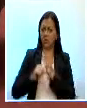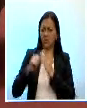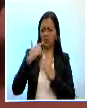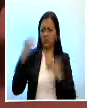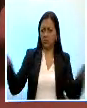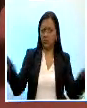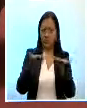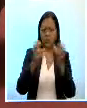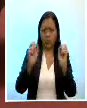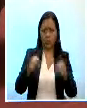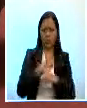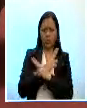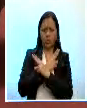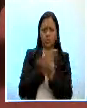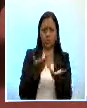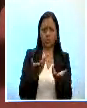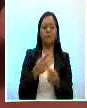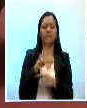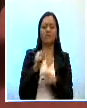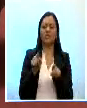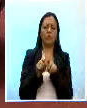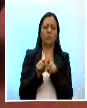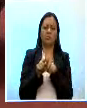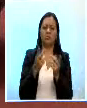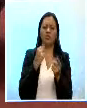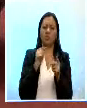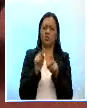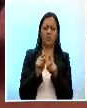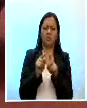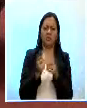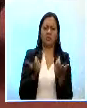de la red de salud pública, sistema de salud pública. Uh-huh. Pero no es lo mismo. ¿Por qué no es de lo